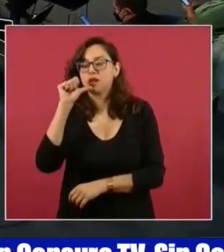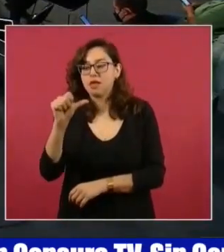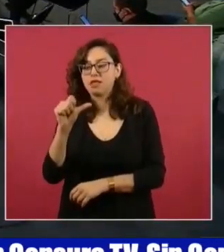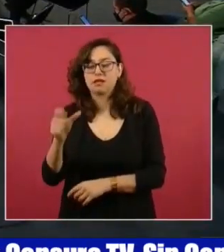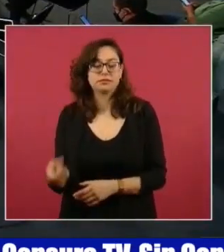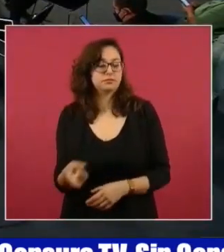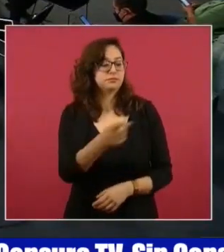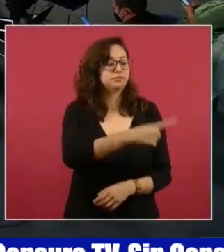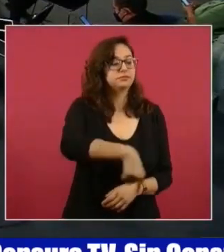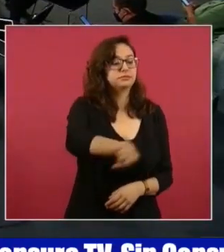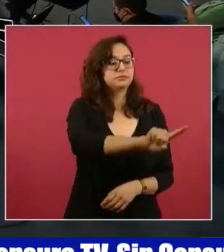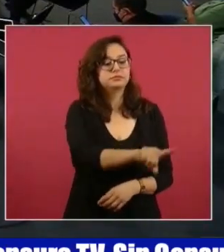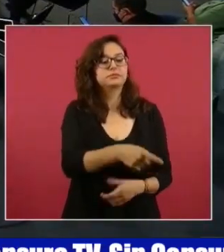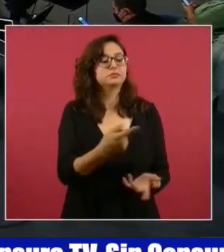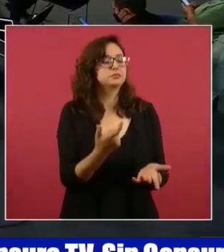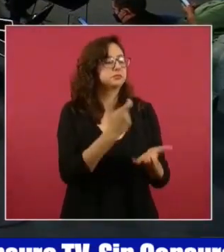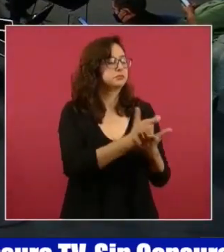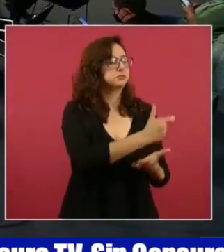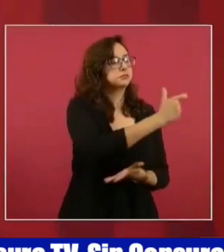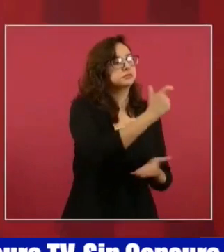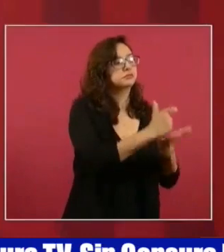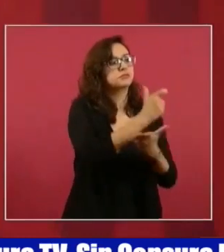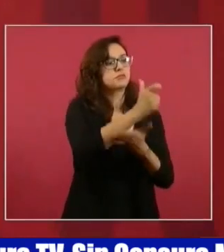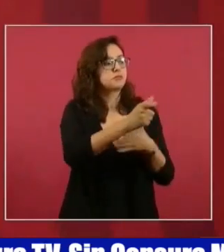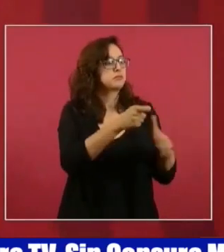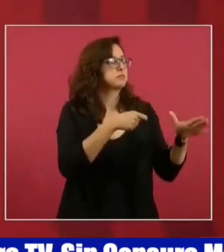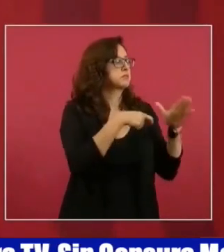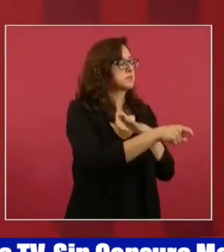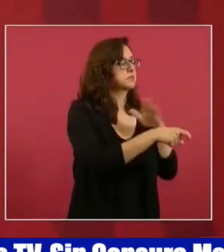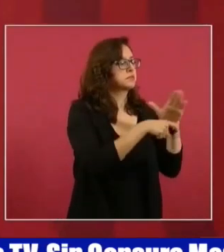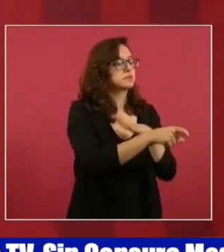o los votos que compran o los votos